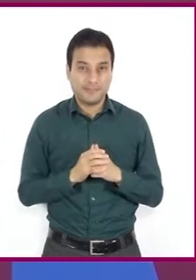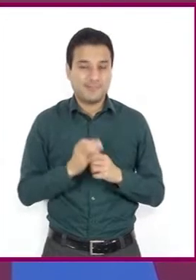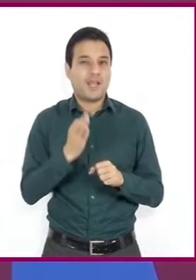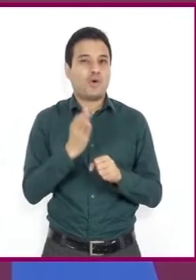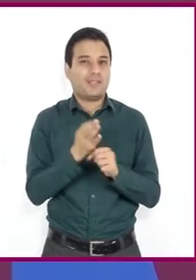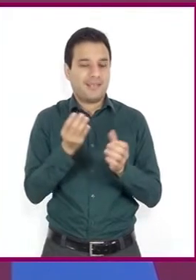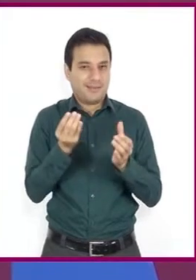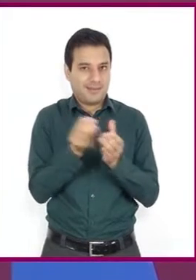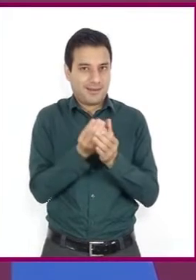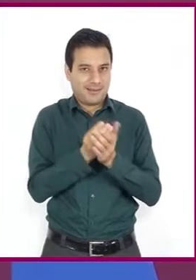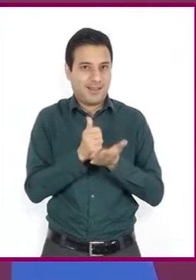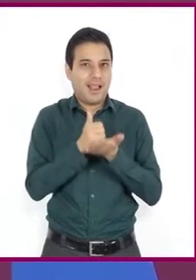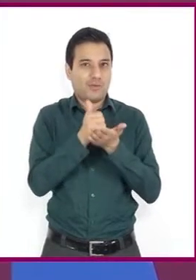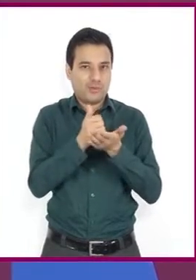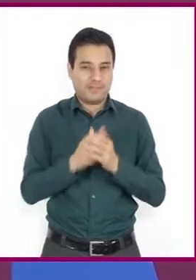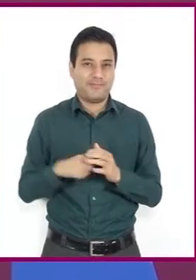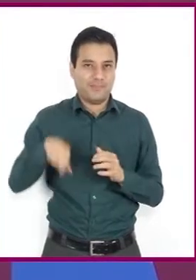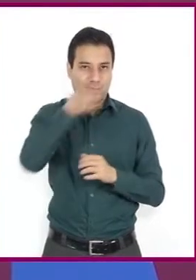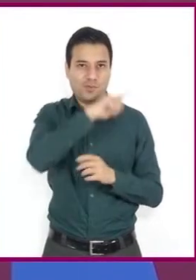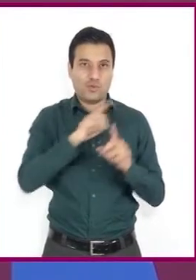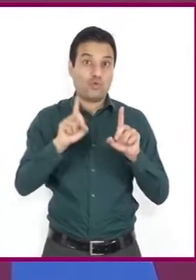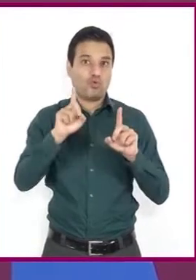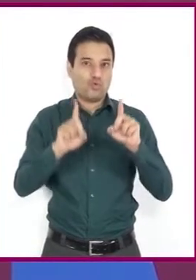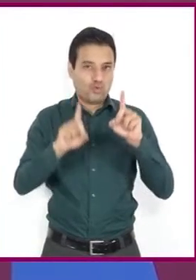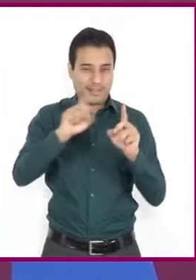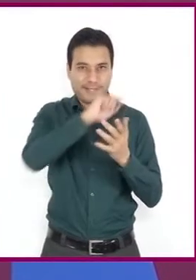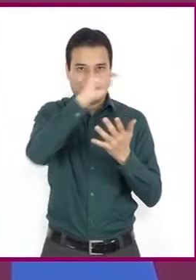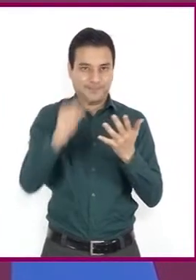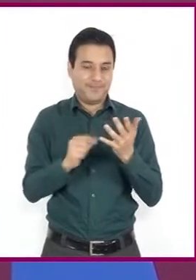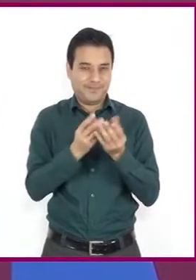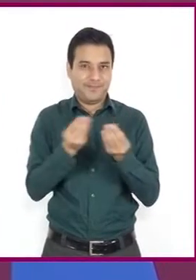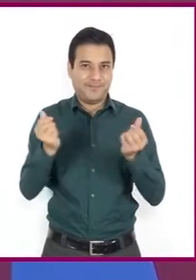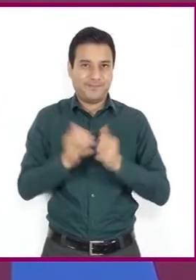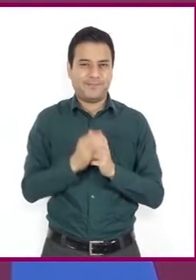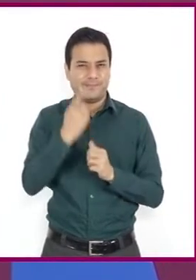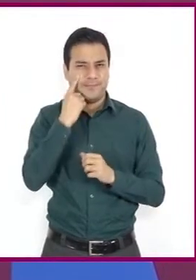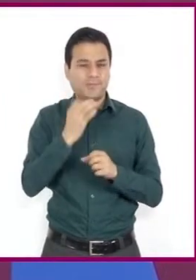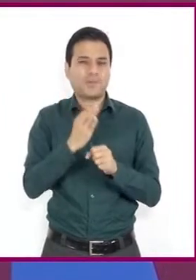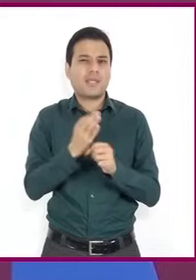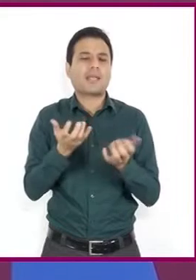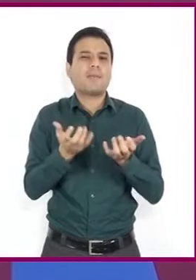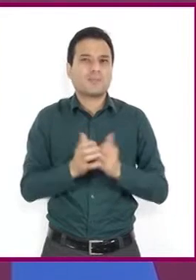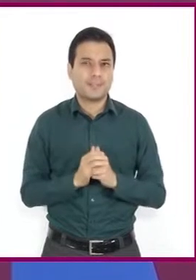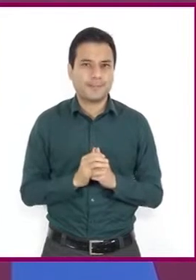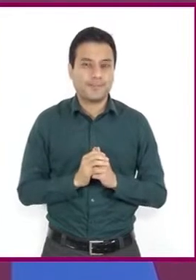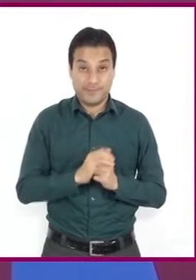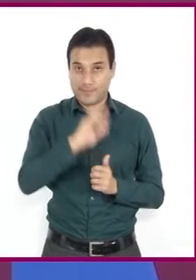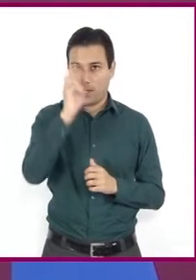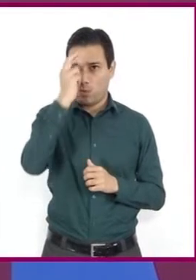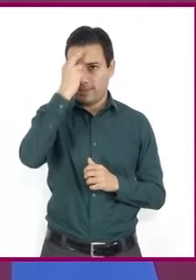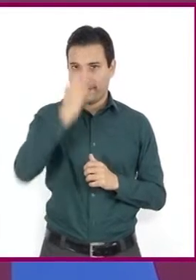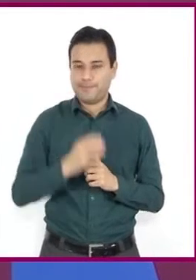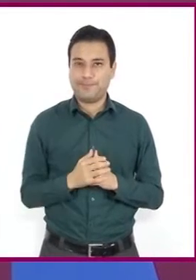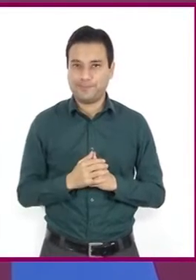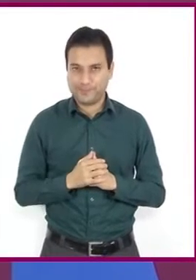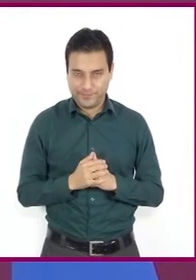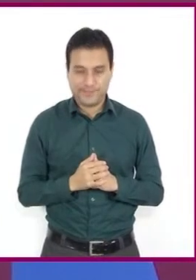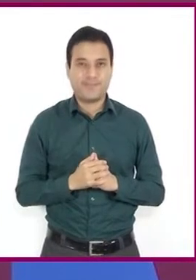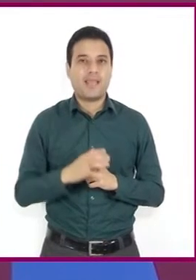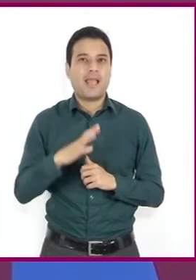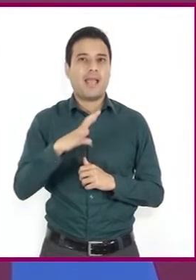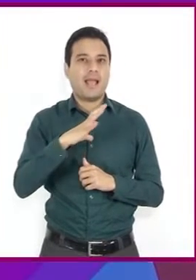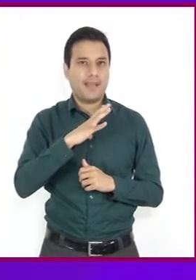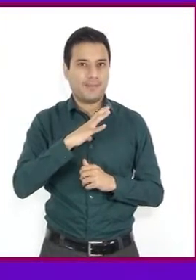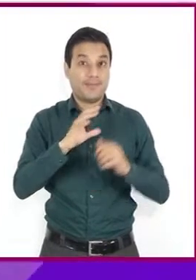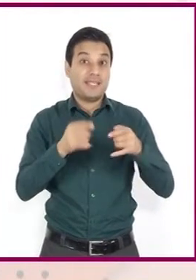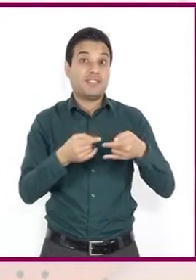para ayudarlos a resolver todas estas inquietudes. Lo primero que haremos será recordar las partes en las que se organiza